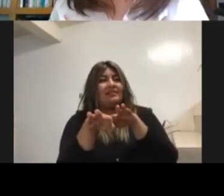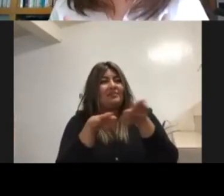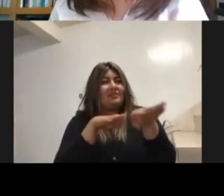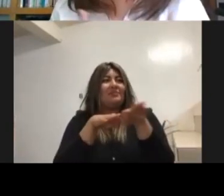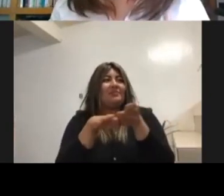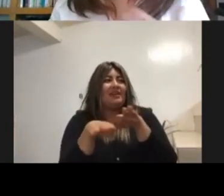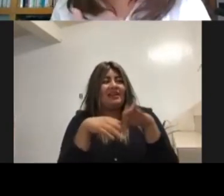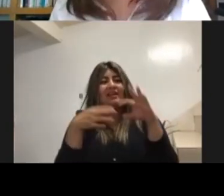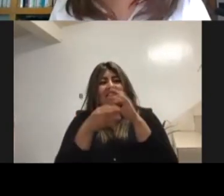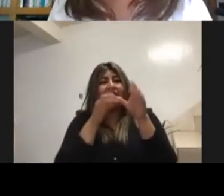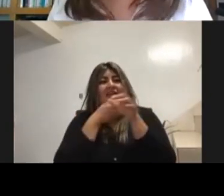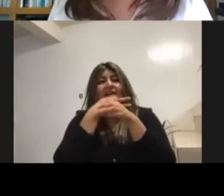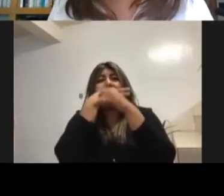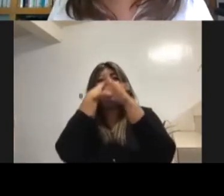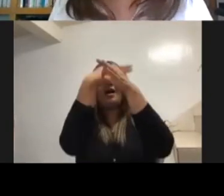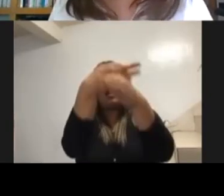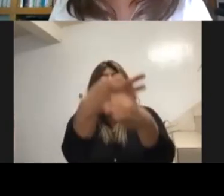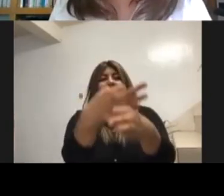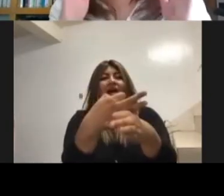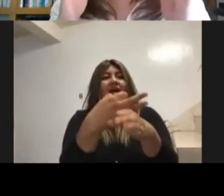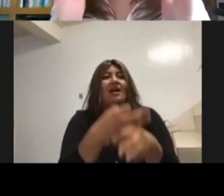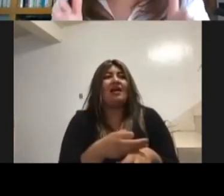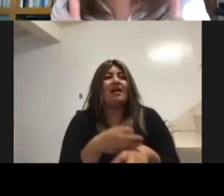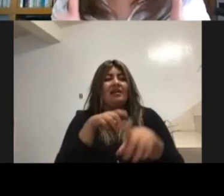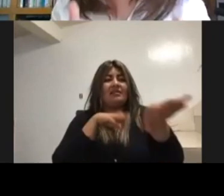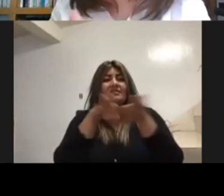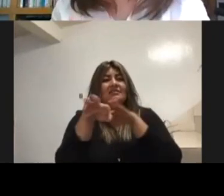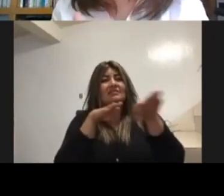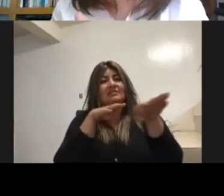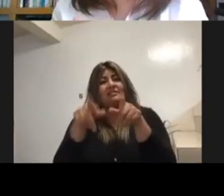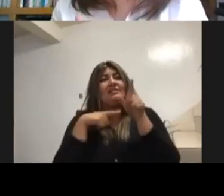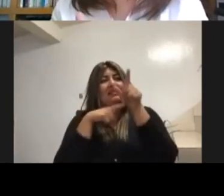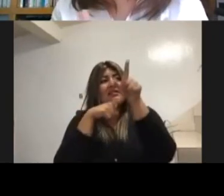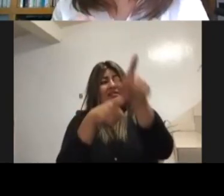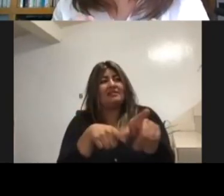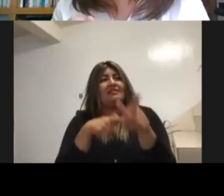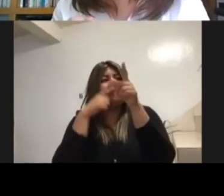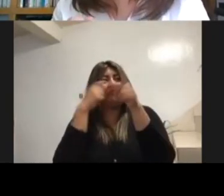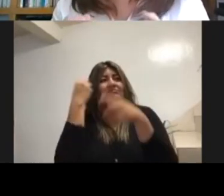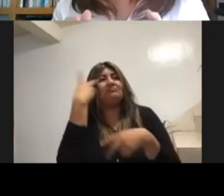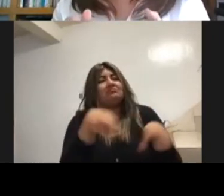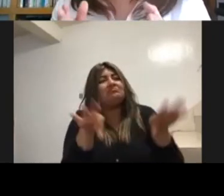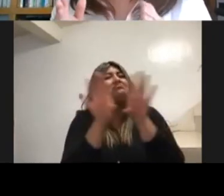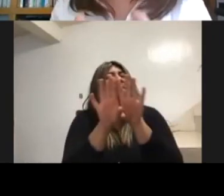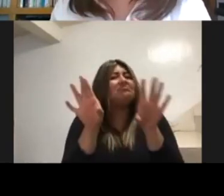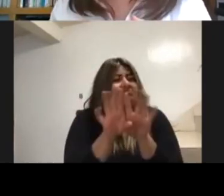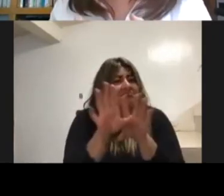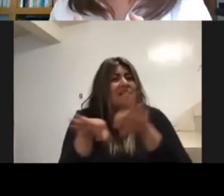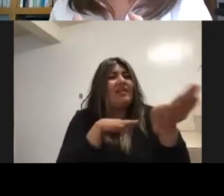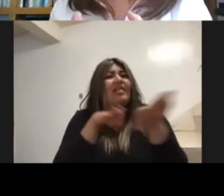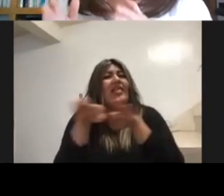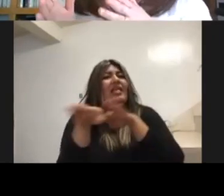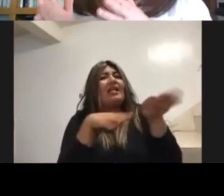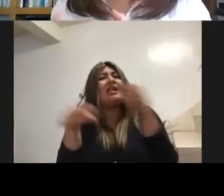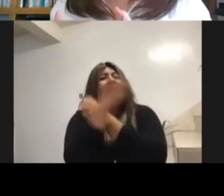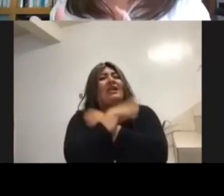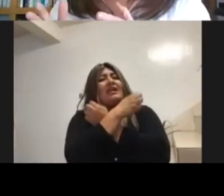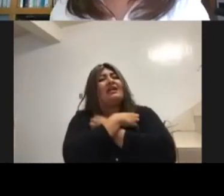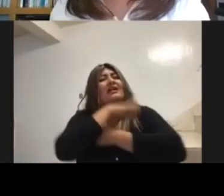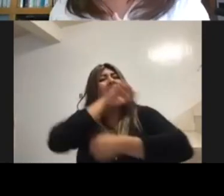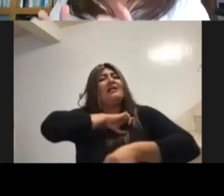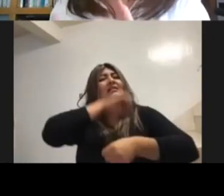la formulación de los lineamientos para cómo deben trabajar los servicios de educación especial, es